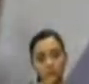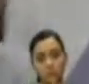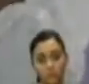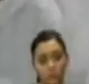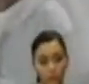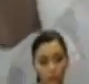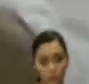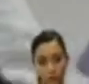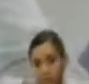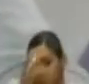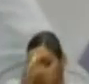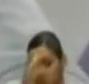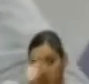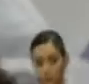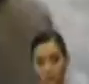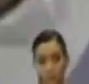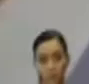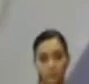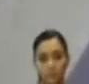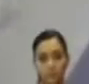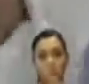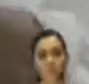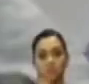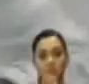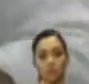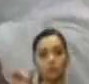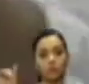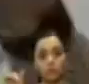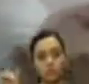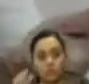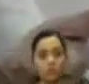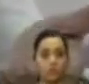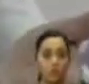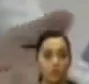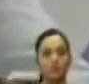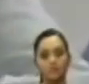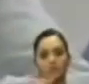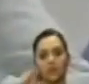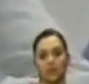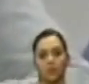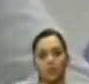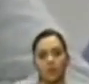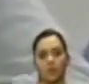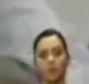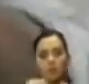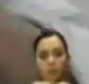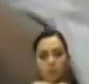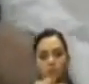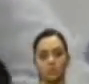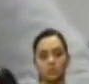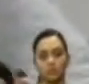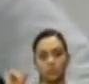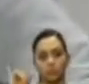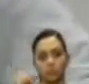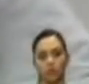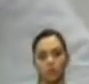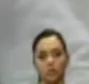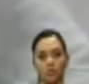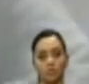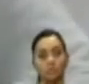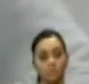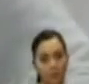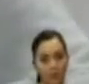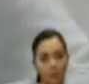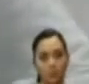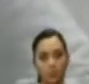como era en el país, los bancos no le daban en sucre, sino en dólares, ahí se tenía que pagar mucho más sucre por los mismos dólares y había graves problemas, ¿no?